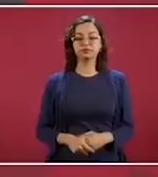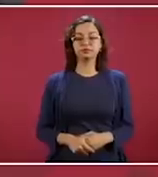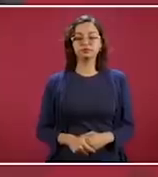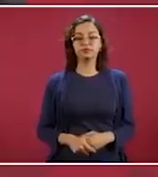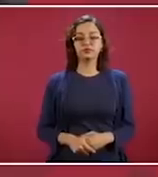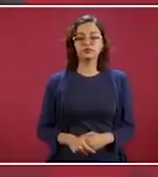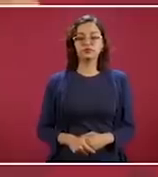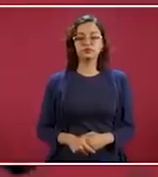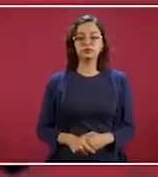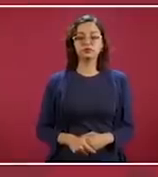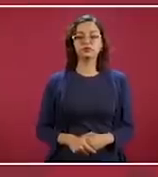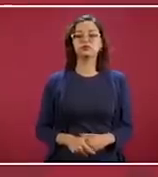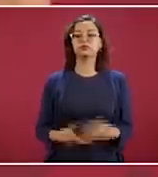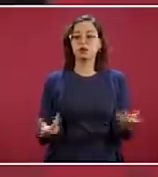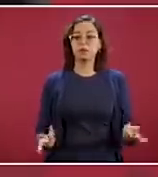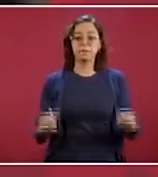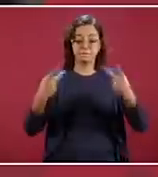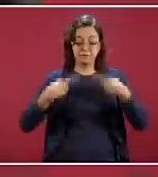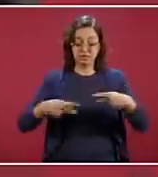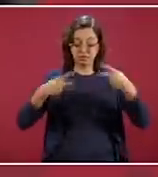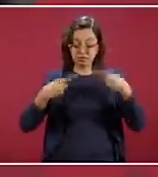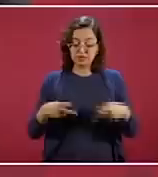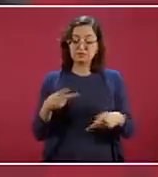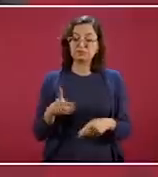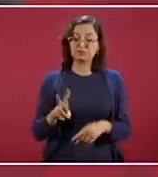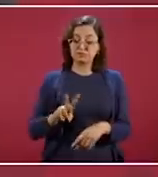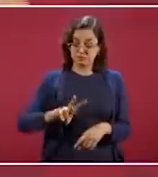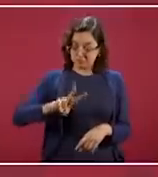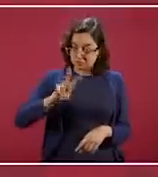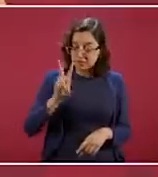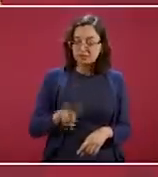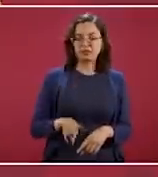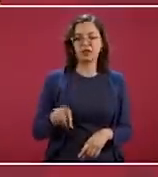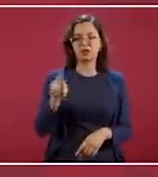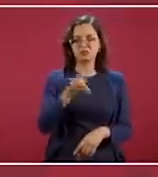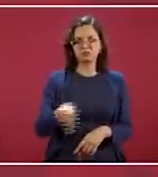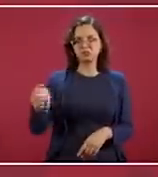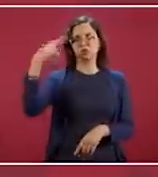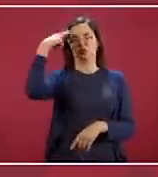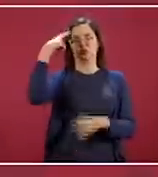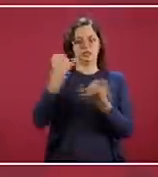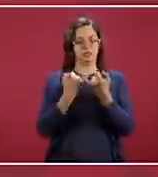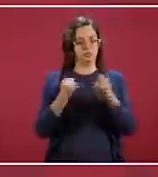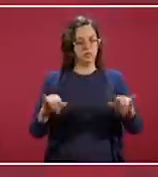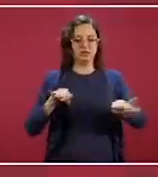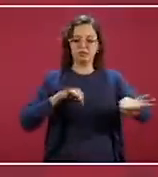Gente que ejerce su libertad, que actúa con independencia.